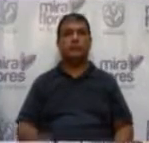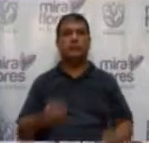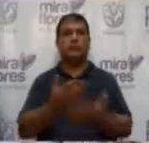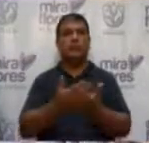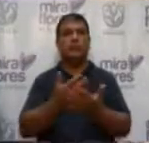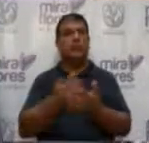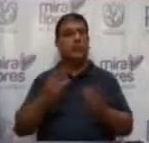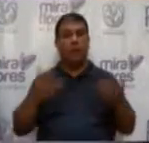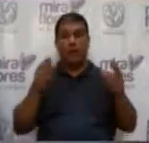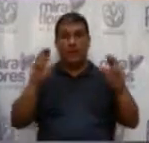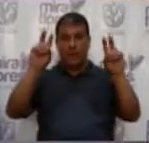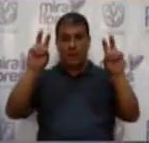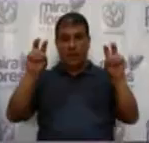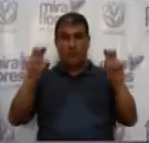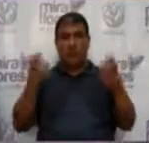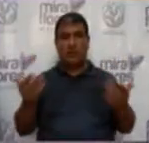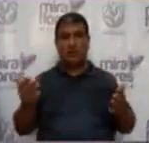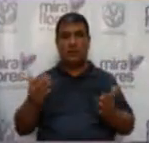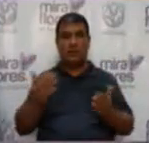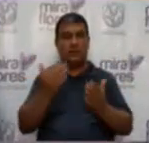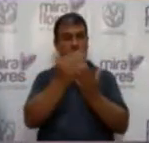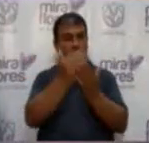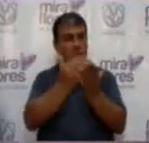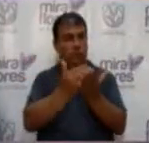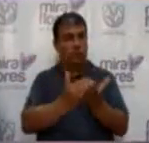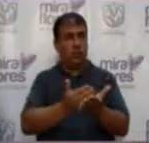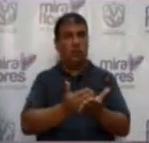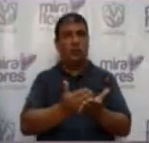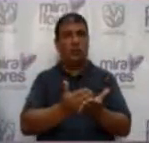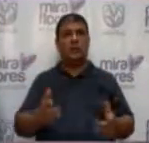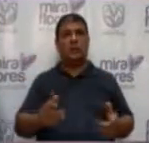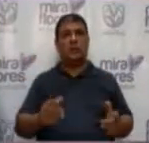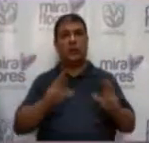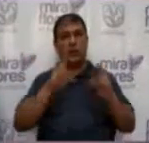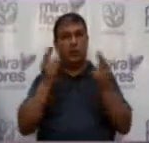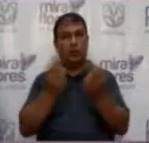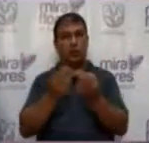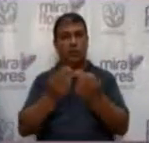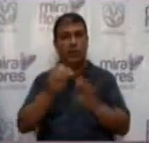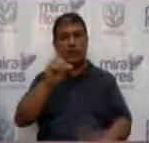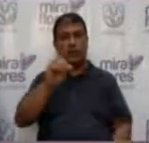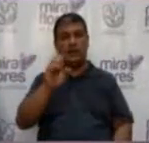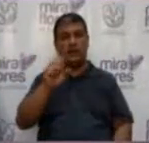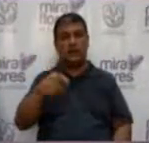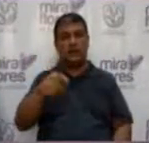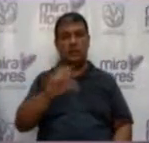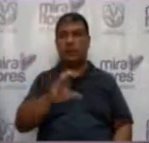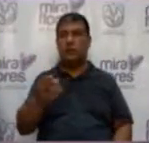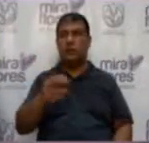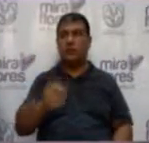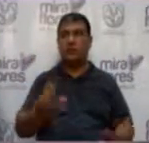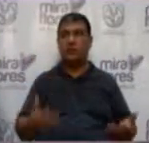Bien, no hay más temas entonces en lo que es esta sección de despacho.